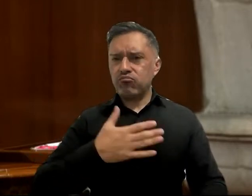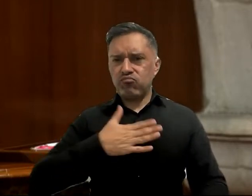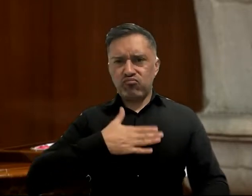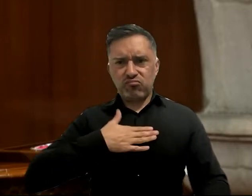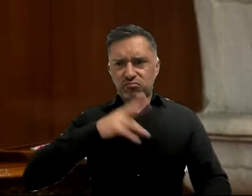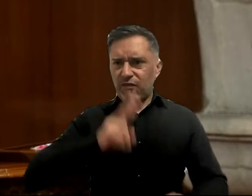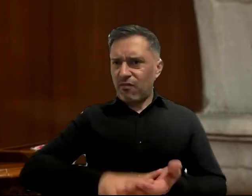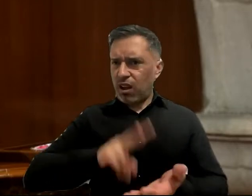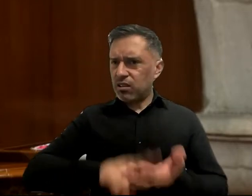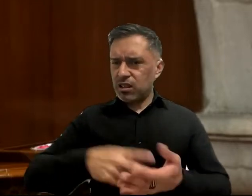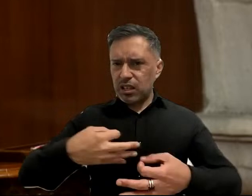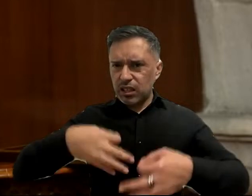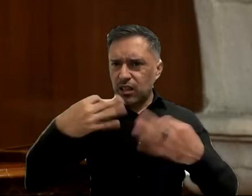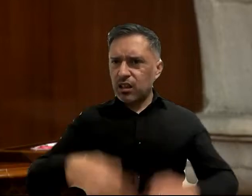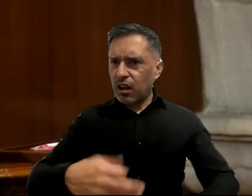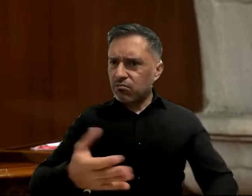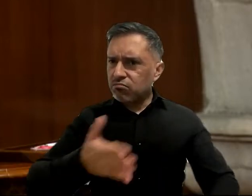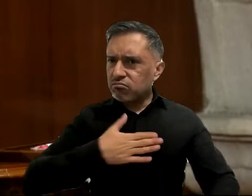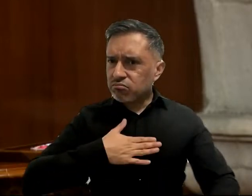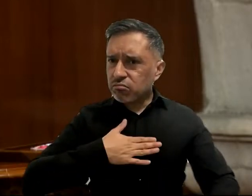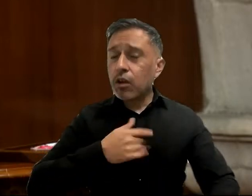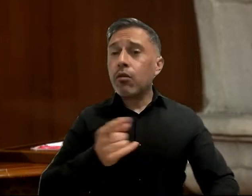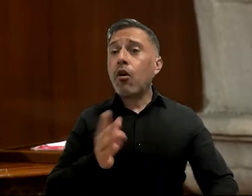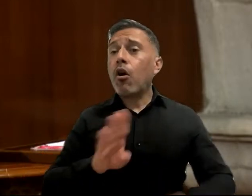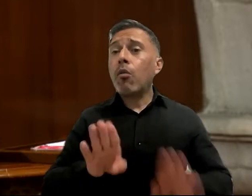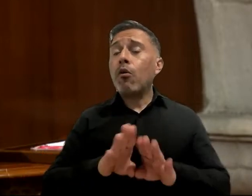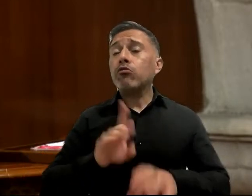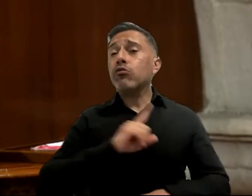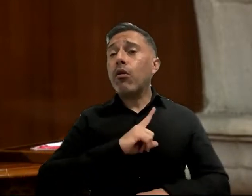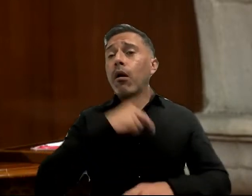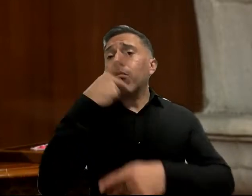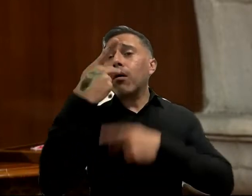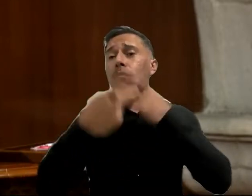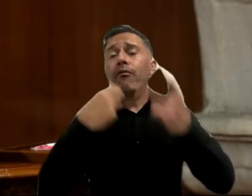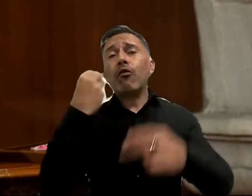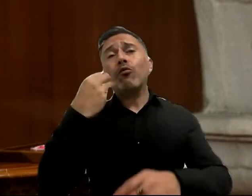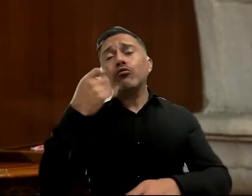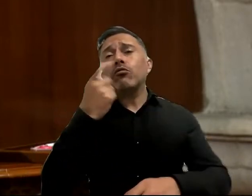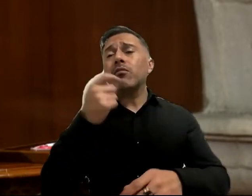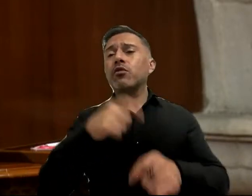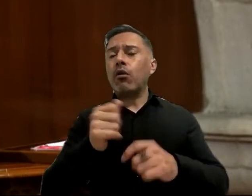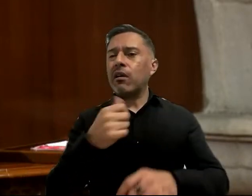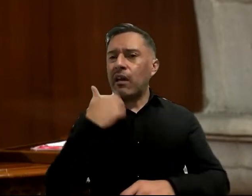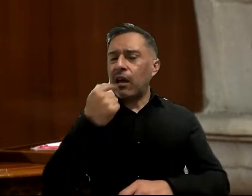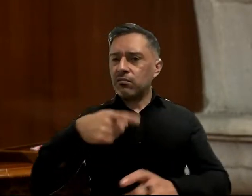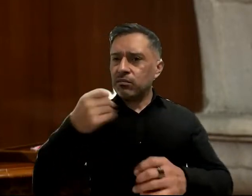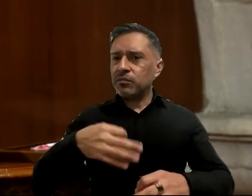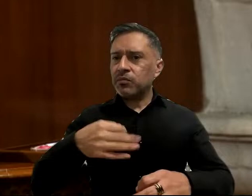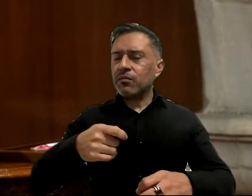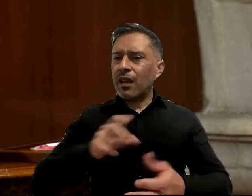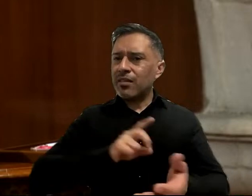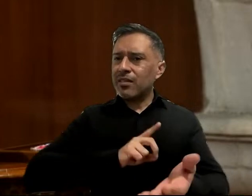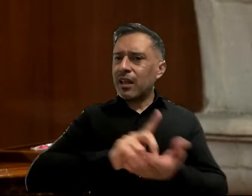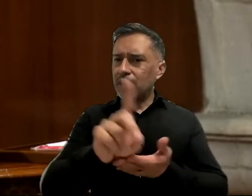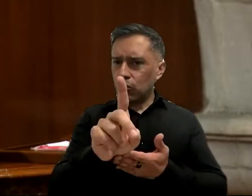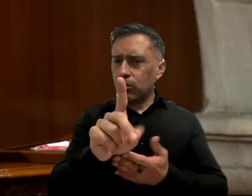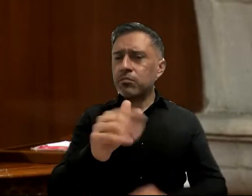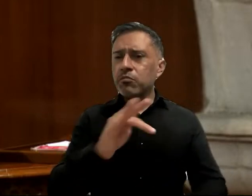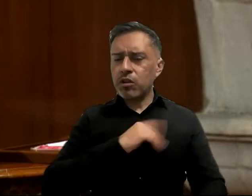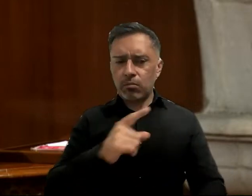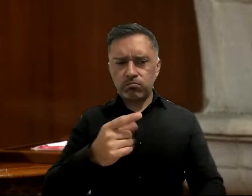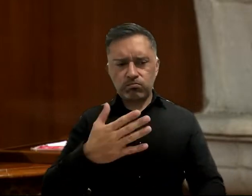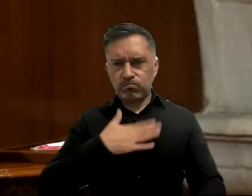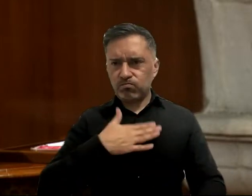ser solo objetos de discursos y promesas. Queremos ser sujetos de derecho, con la capacidad de decidir sobre nuestro